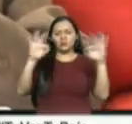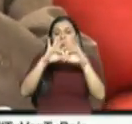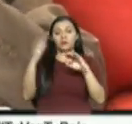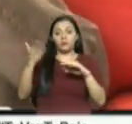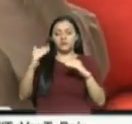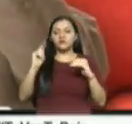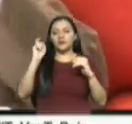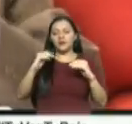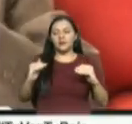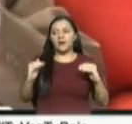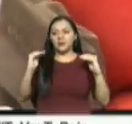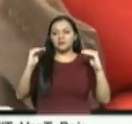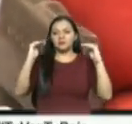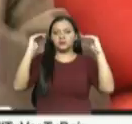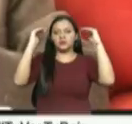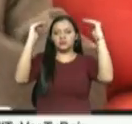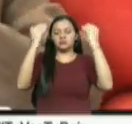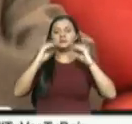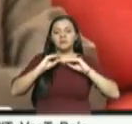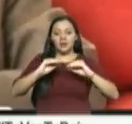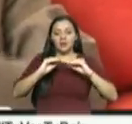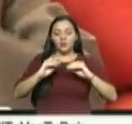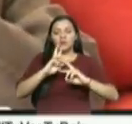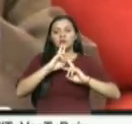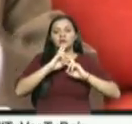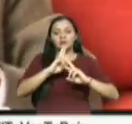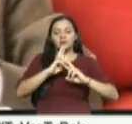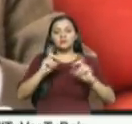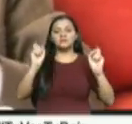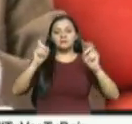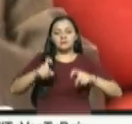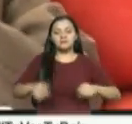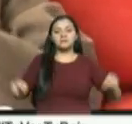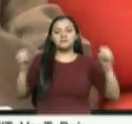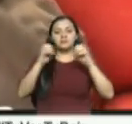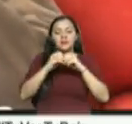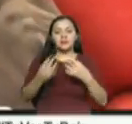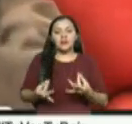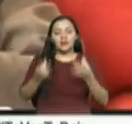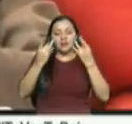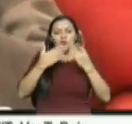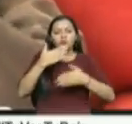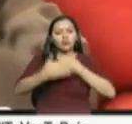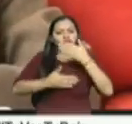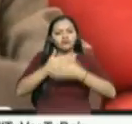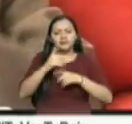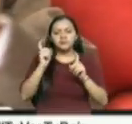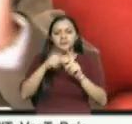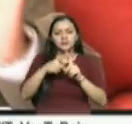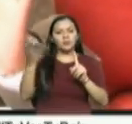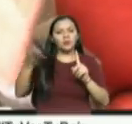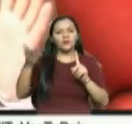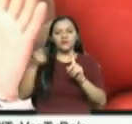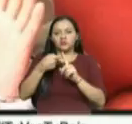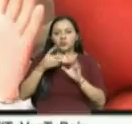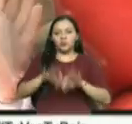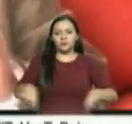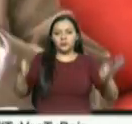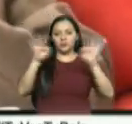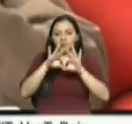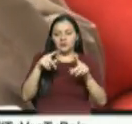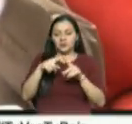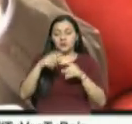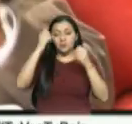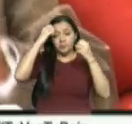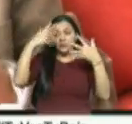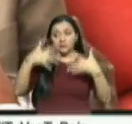Para nosotros la educación o los resultados de calidad de la educación gira alrededor de la maestra o del maestro.